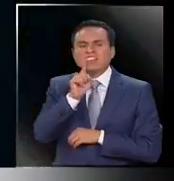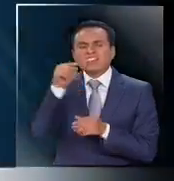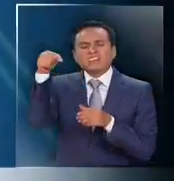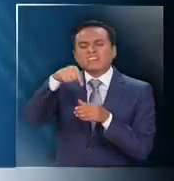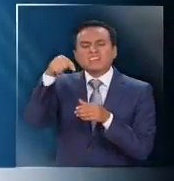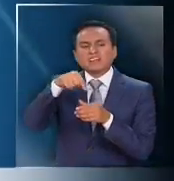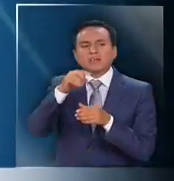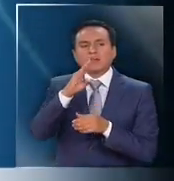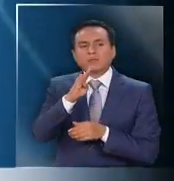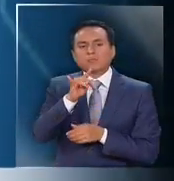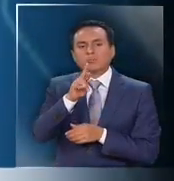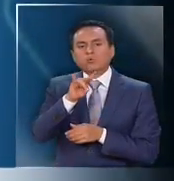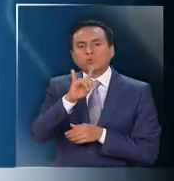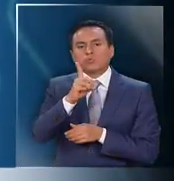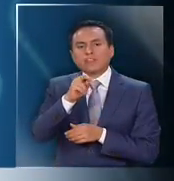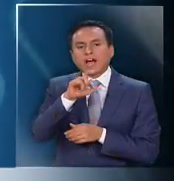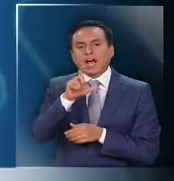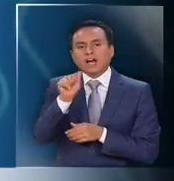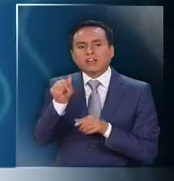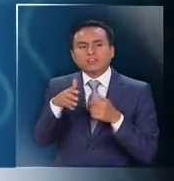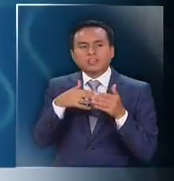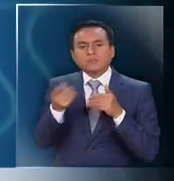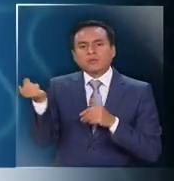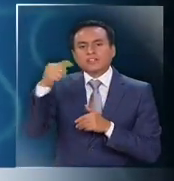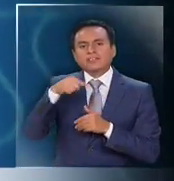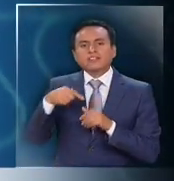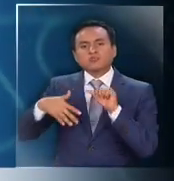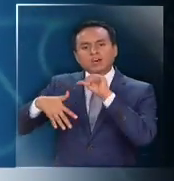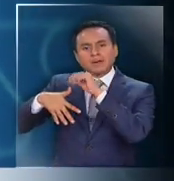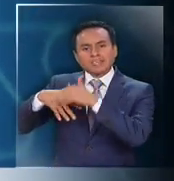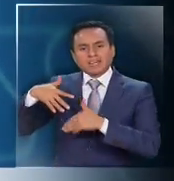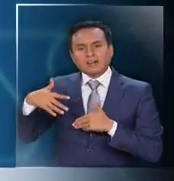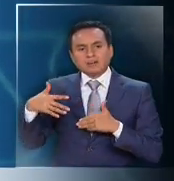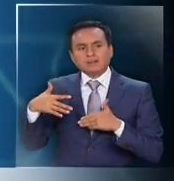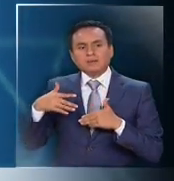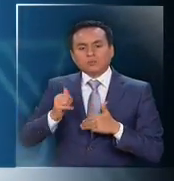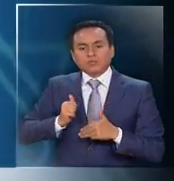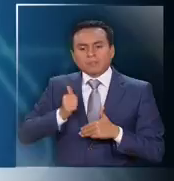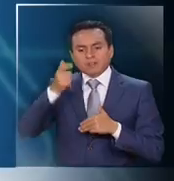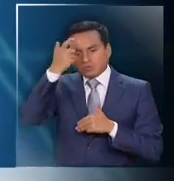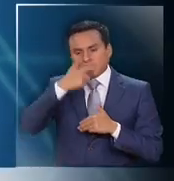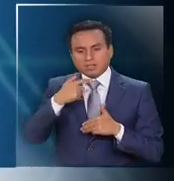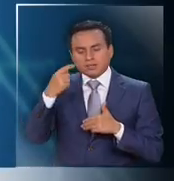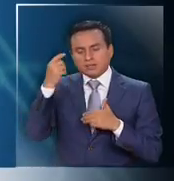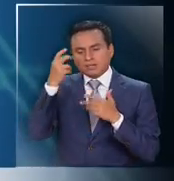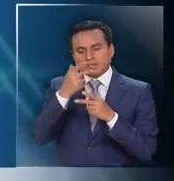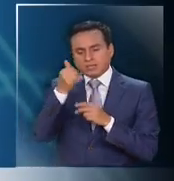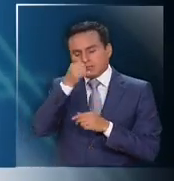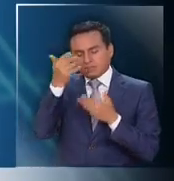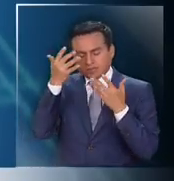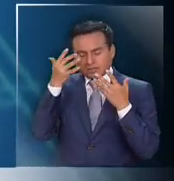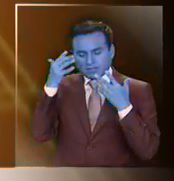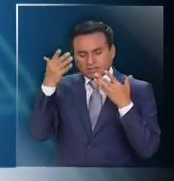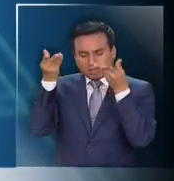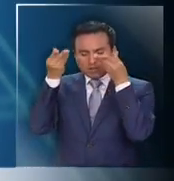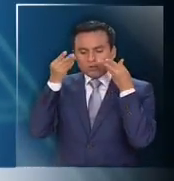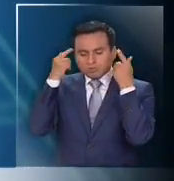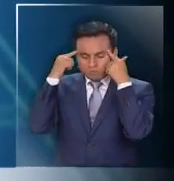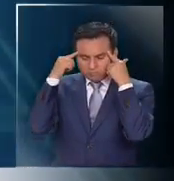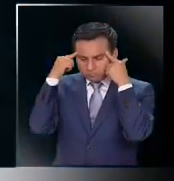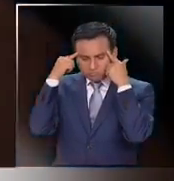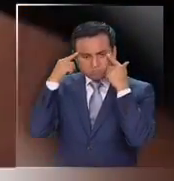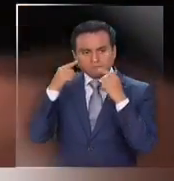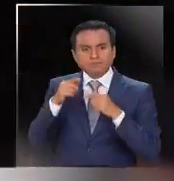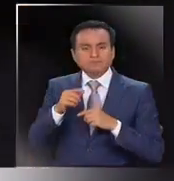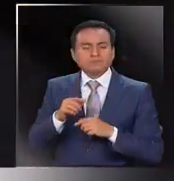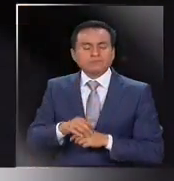contenido... Burundanga, una droga que proviene de Sudamérica y que anula la voluntad de la persona intoxicada, dejándola a merced de su